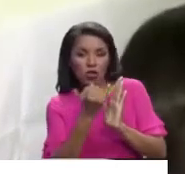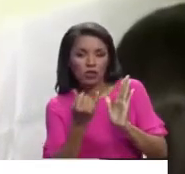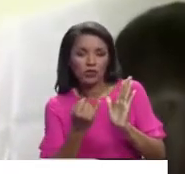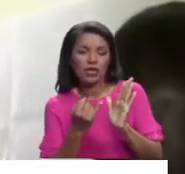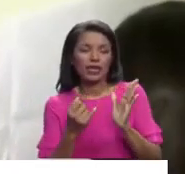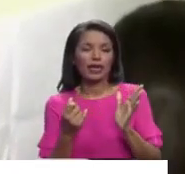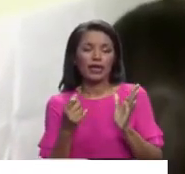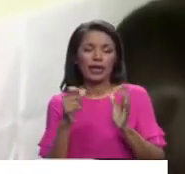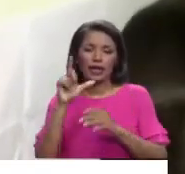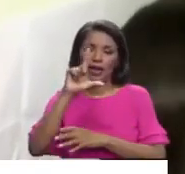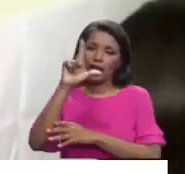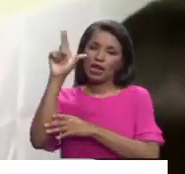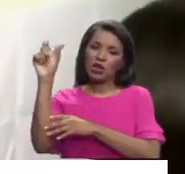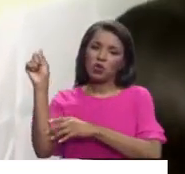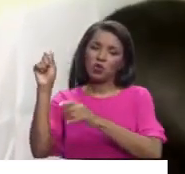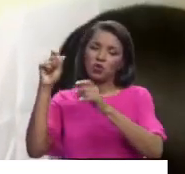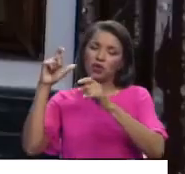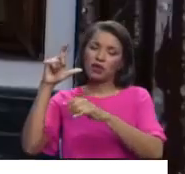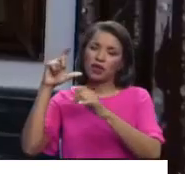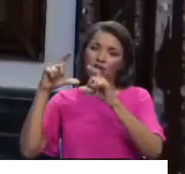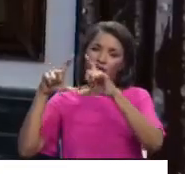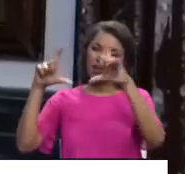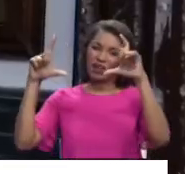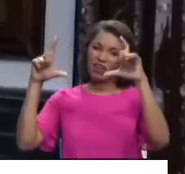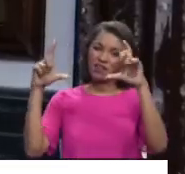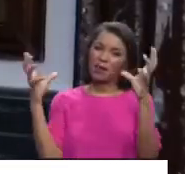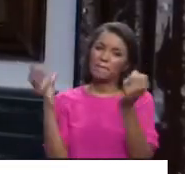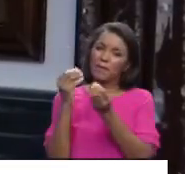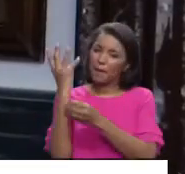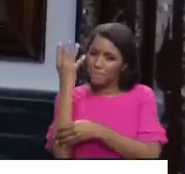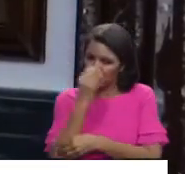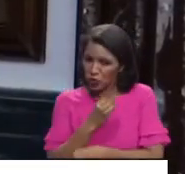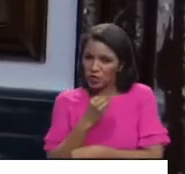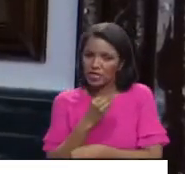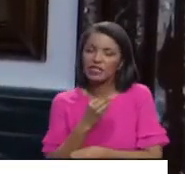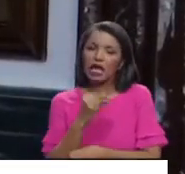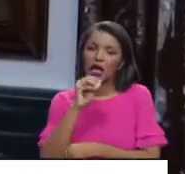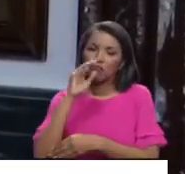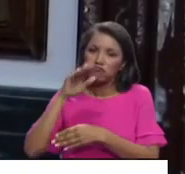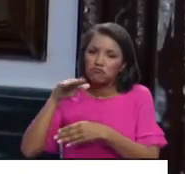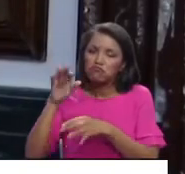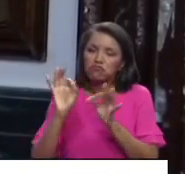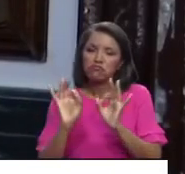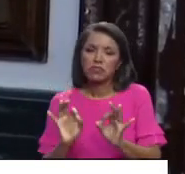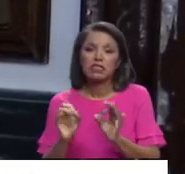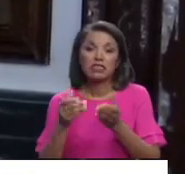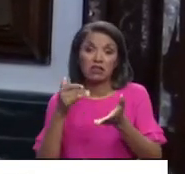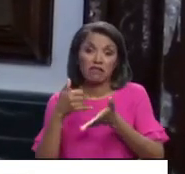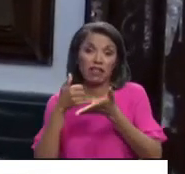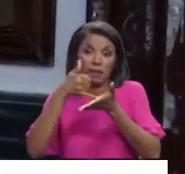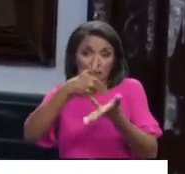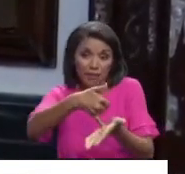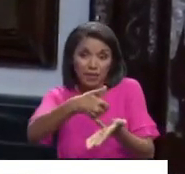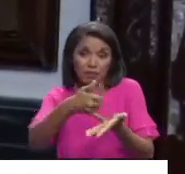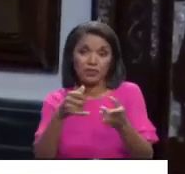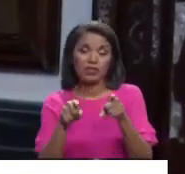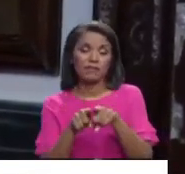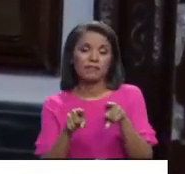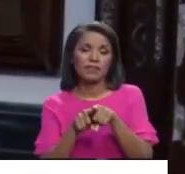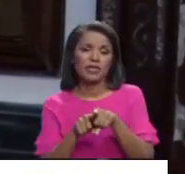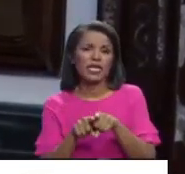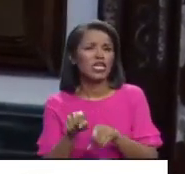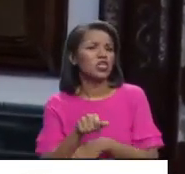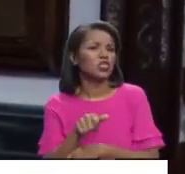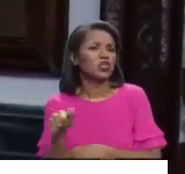luna más linda se les va a dar un pequeño reconocimiento. También vamos a contar con algunas presencias de